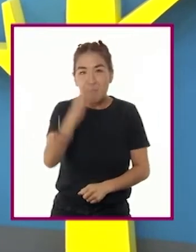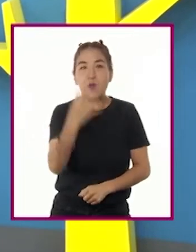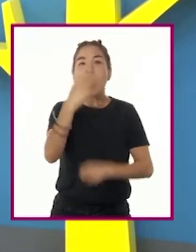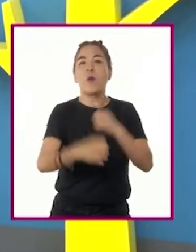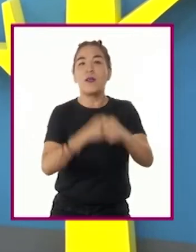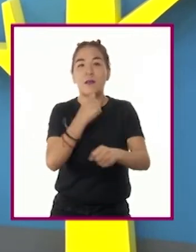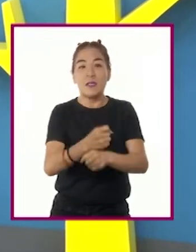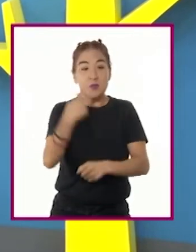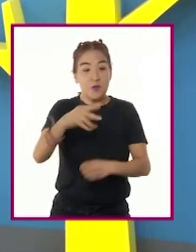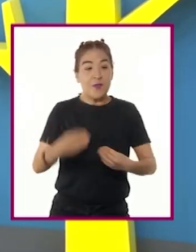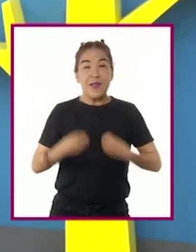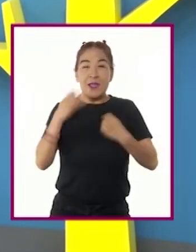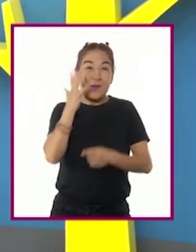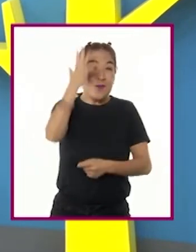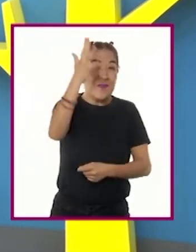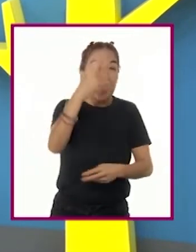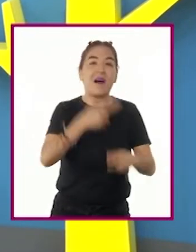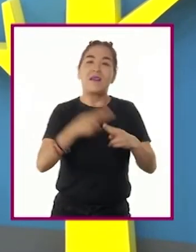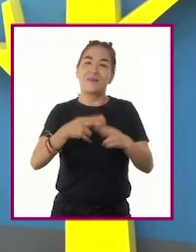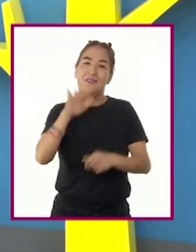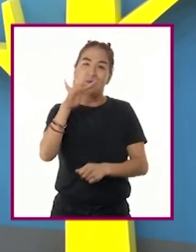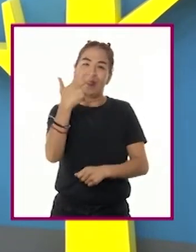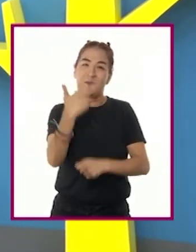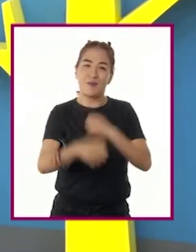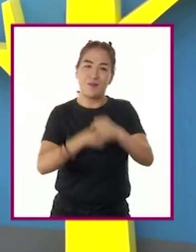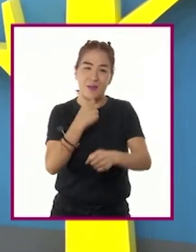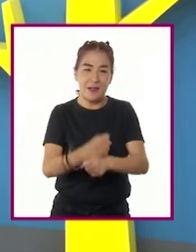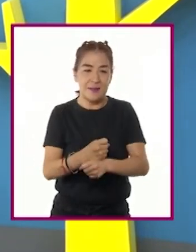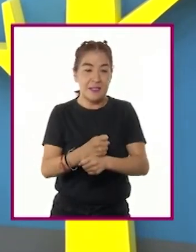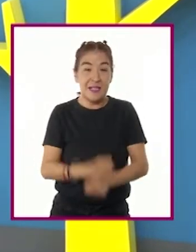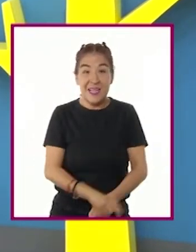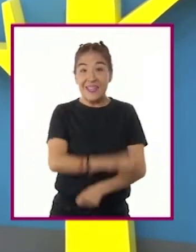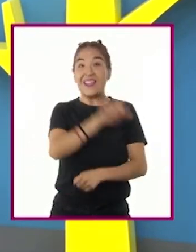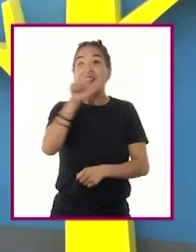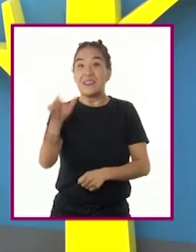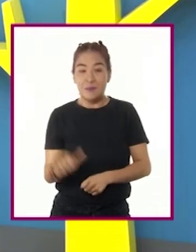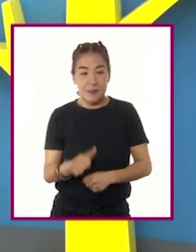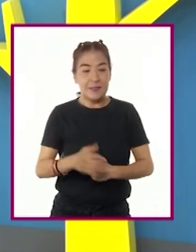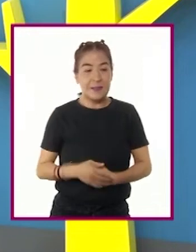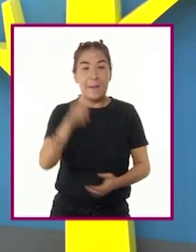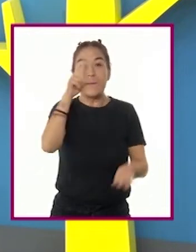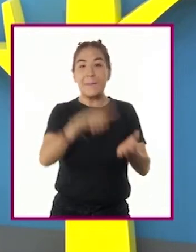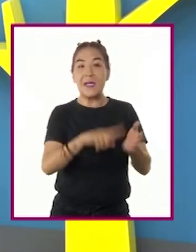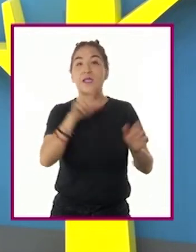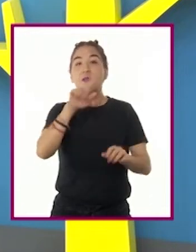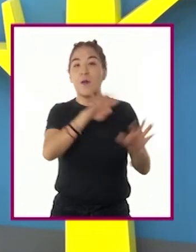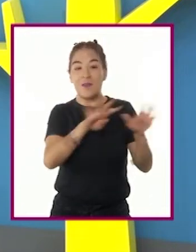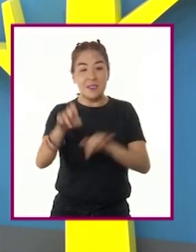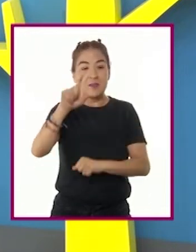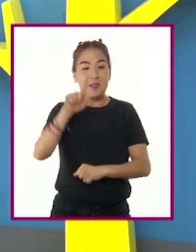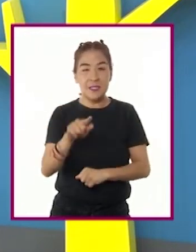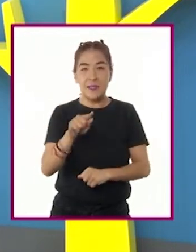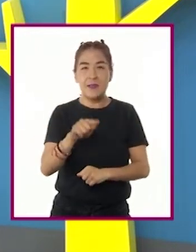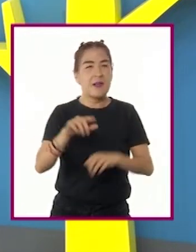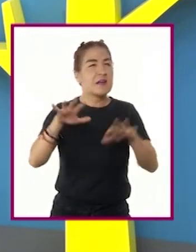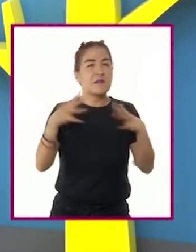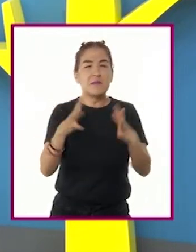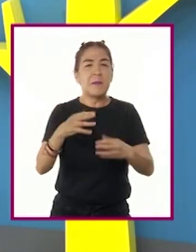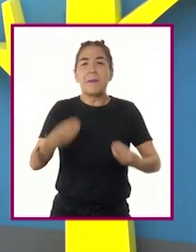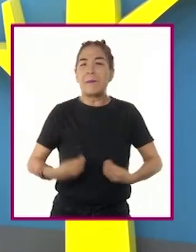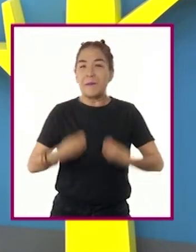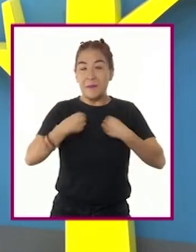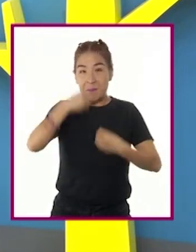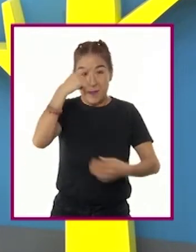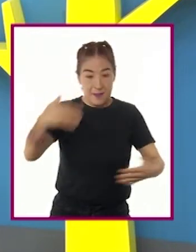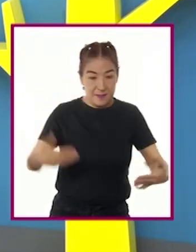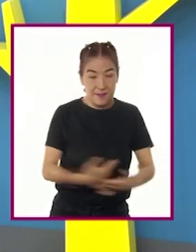vida llegaba a los 58 años. Una década después, en 1970, el promedio de vida al